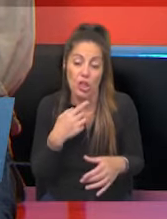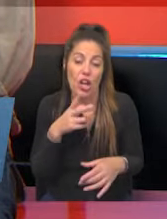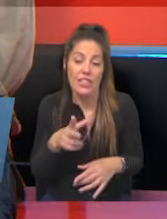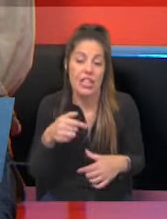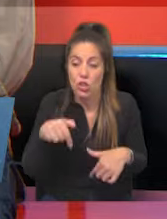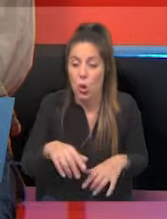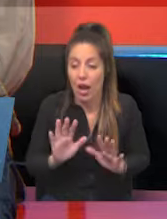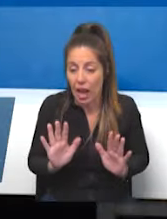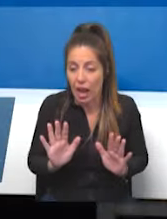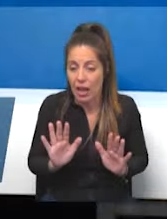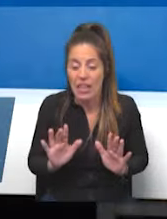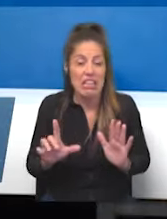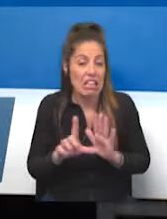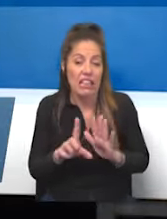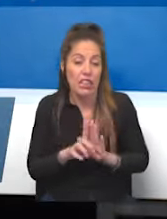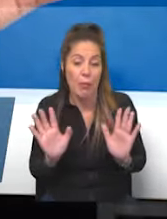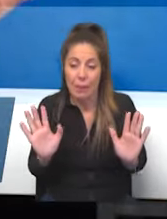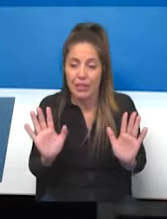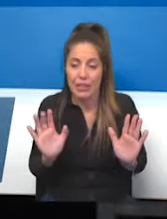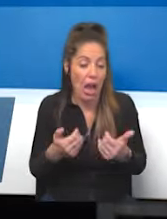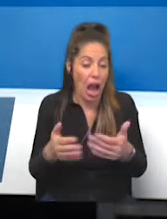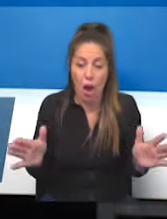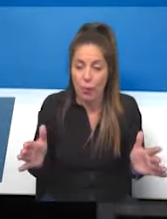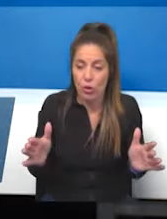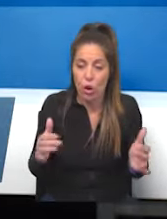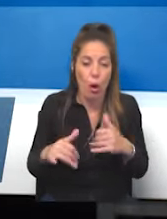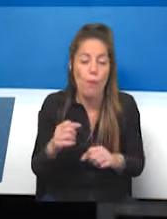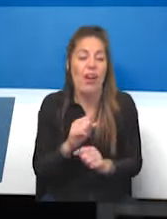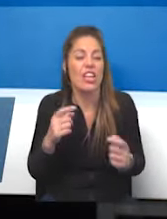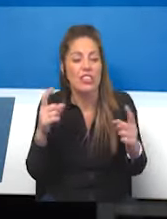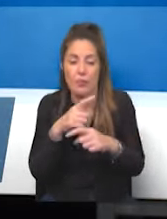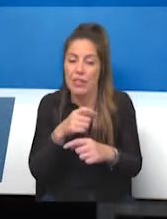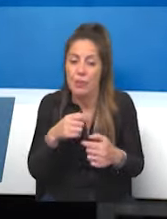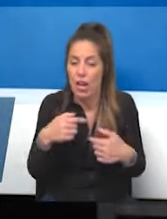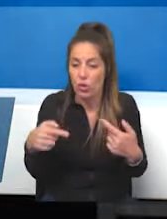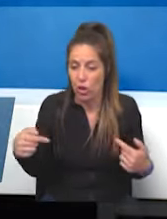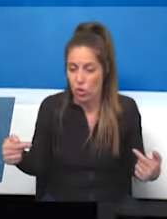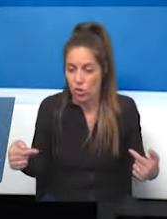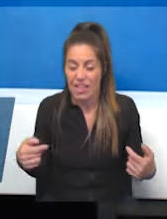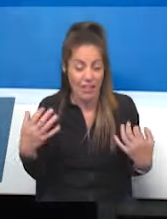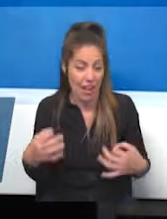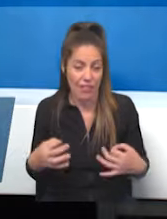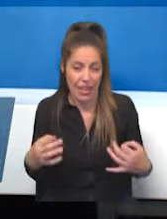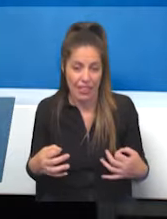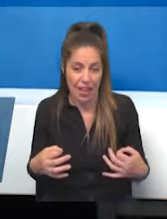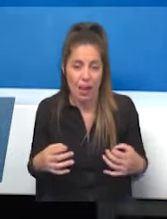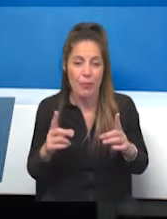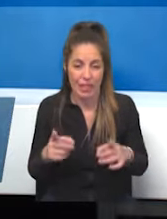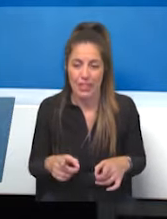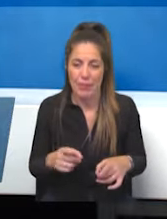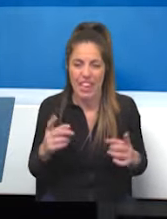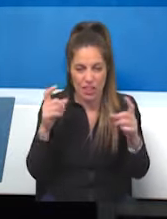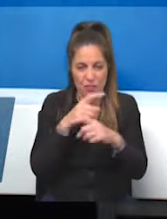acá legítimamente abro el juego porque me puede complicar otras cosas esa es la verdad porque también es